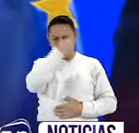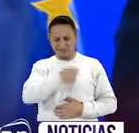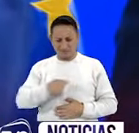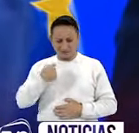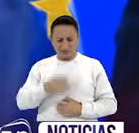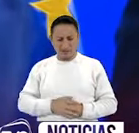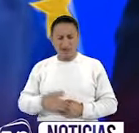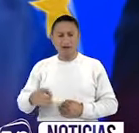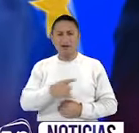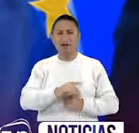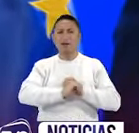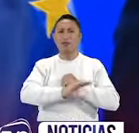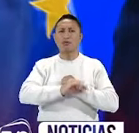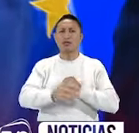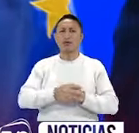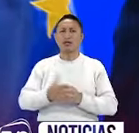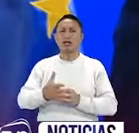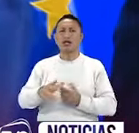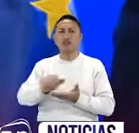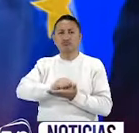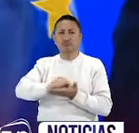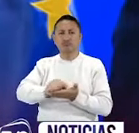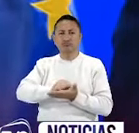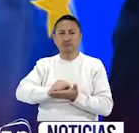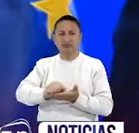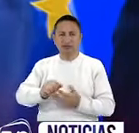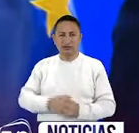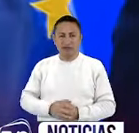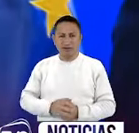Deja o de Clorox.